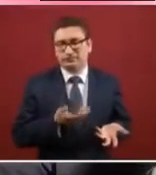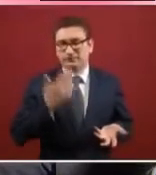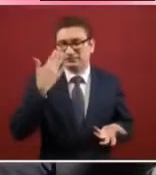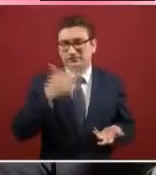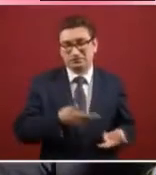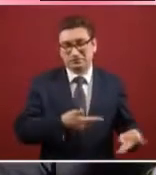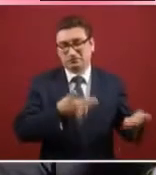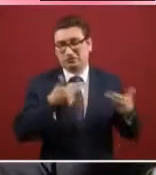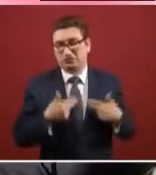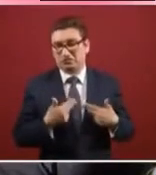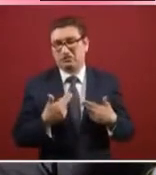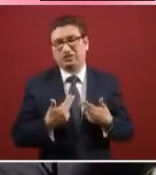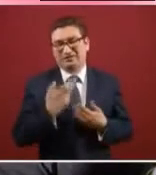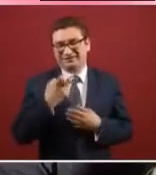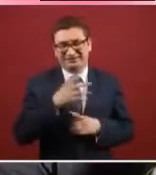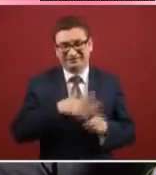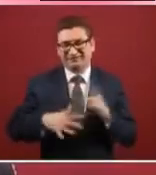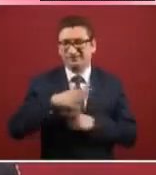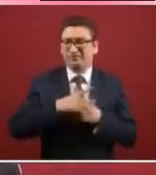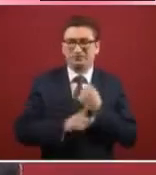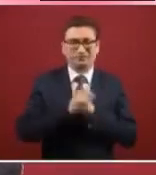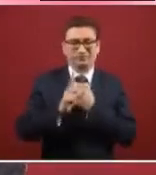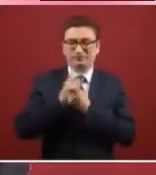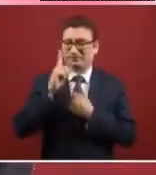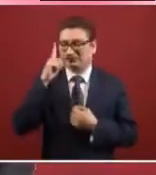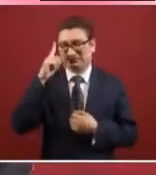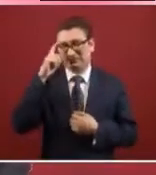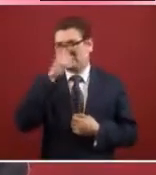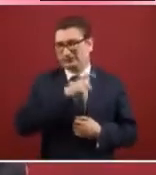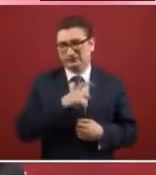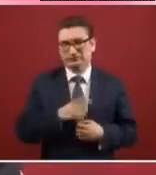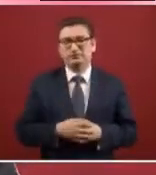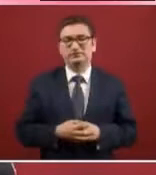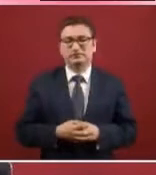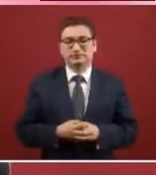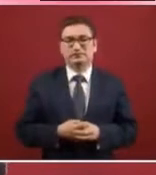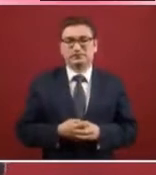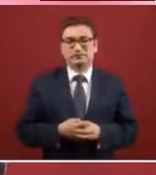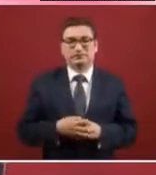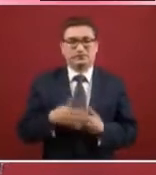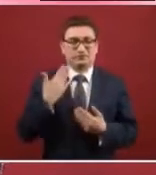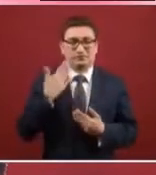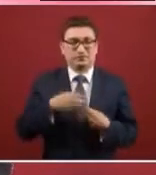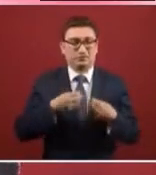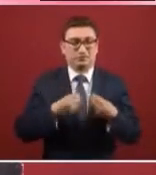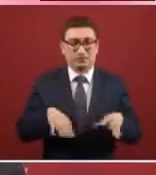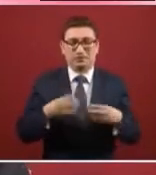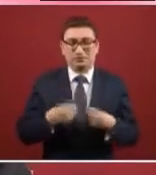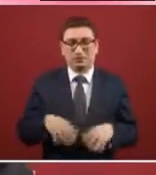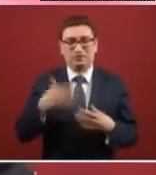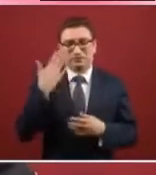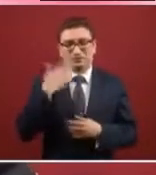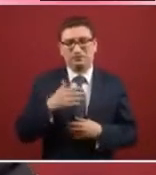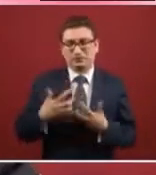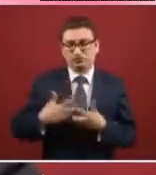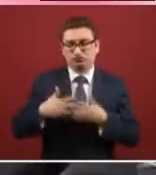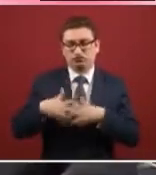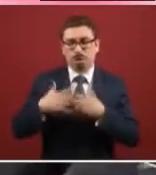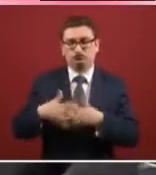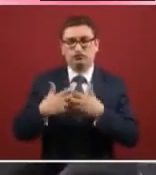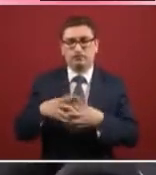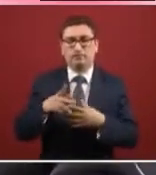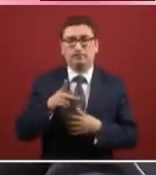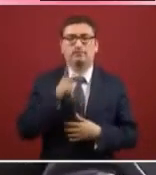muy complicada, a very complicated situation, pérdida de volúmenes de producción, a loss